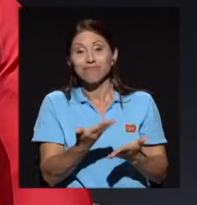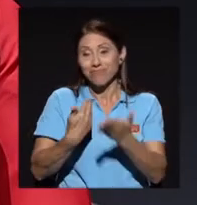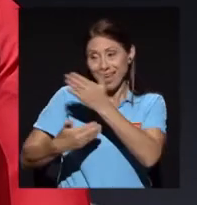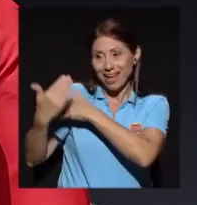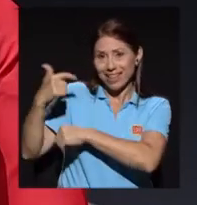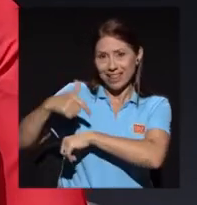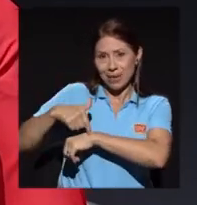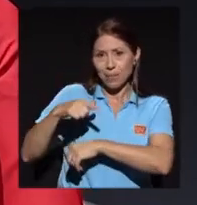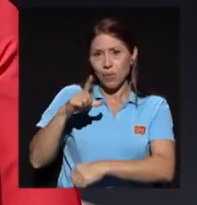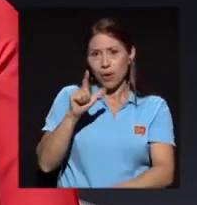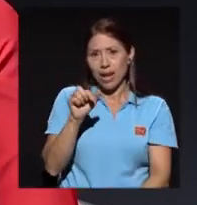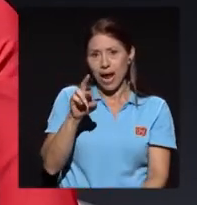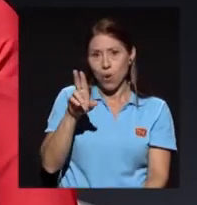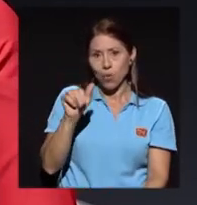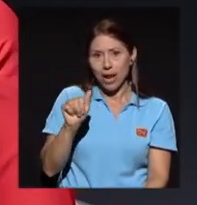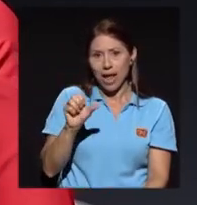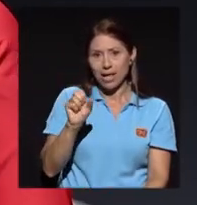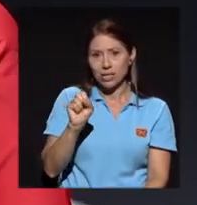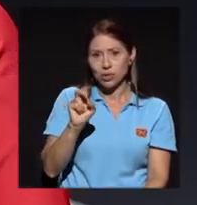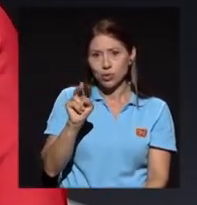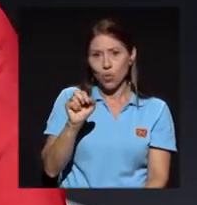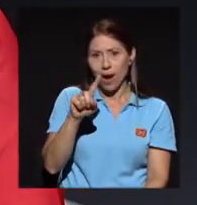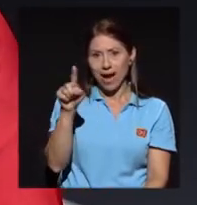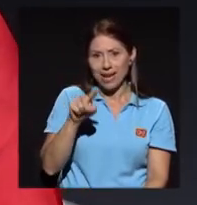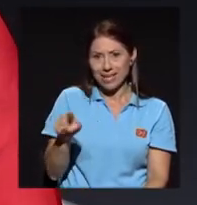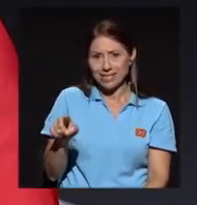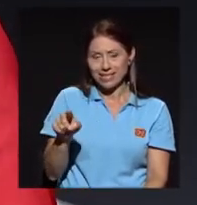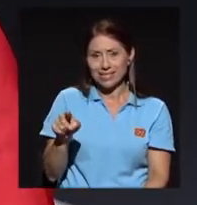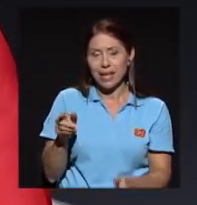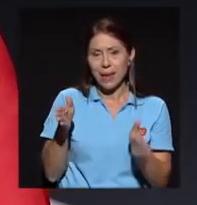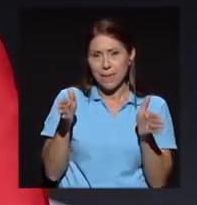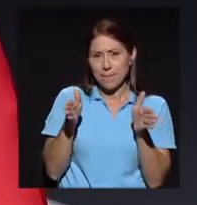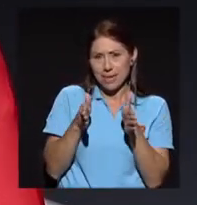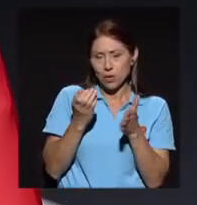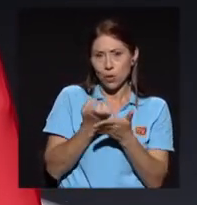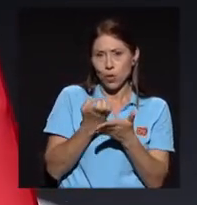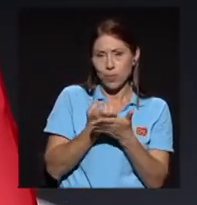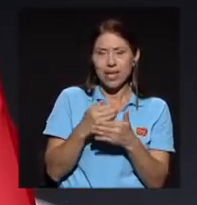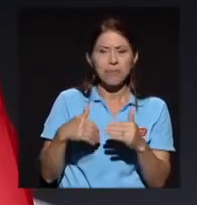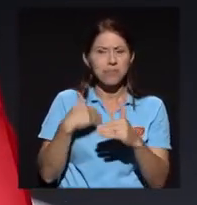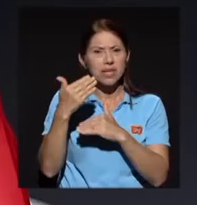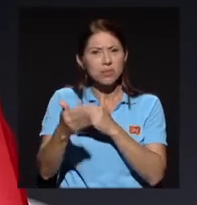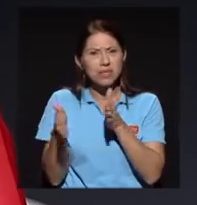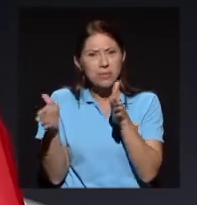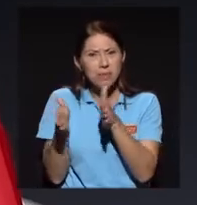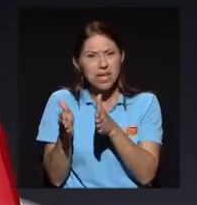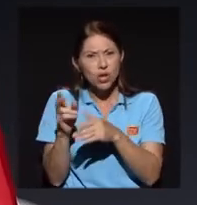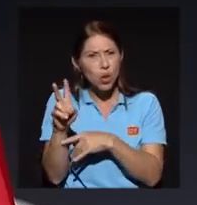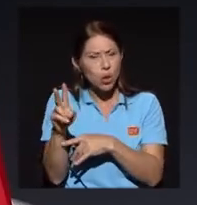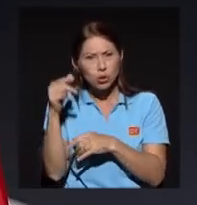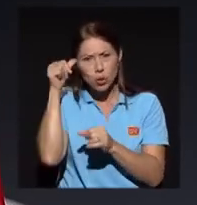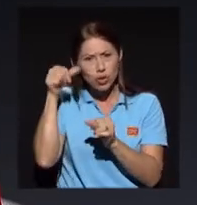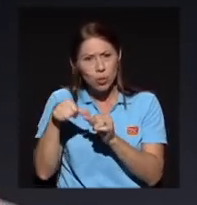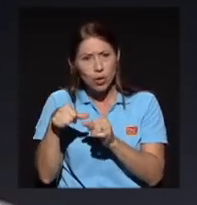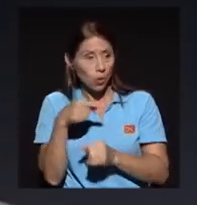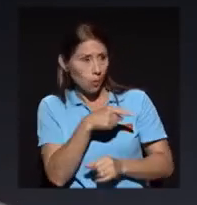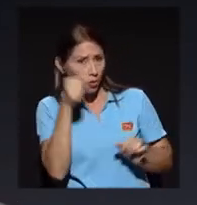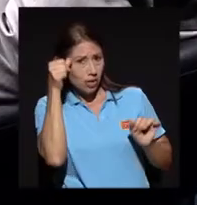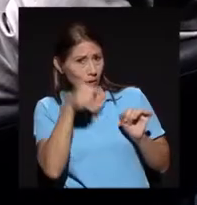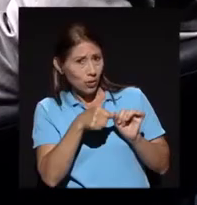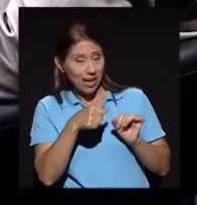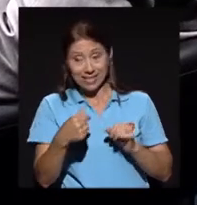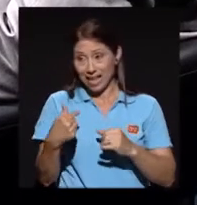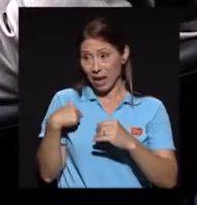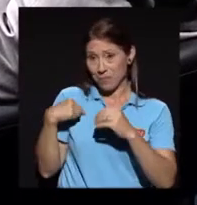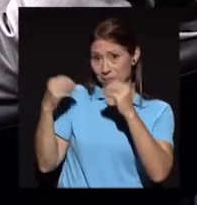dio microeconomía y micro 2, no me recuerdo, ¿vos te recordás, Marcos? Bueno, a mí me dio Gerardo